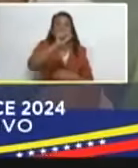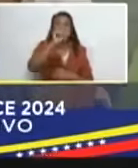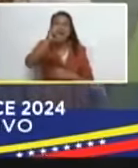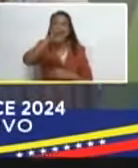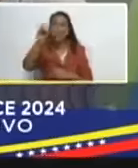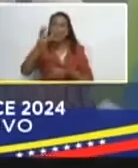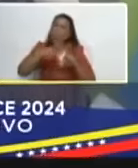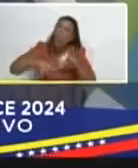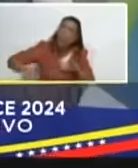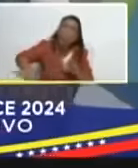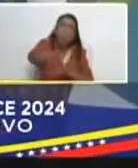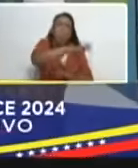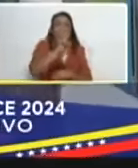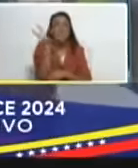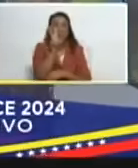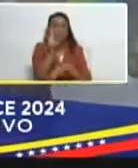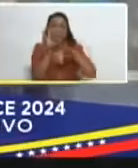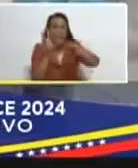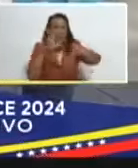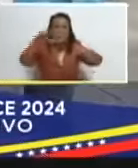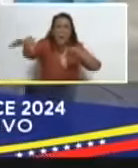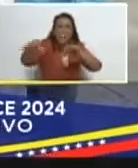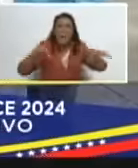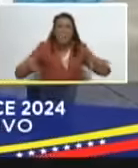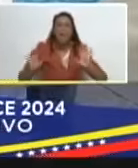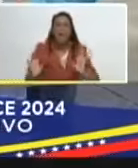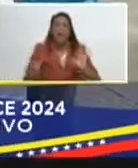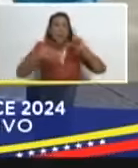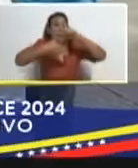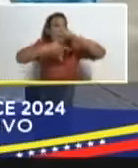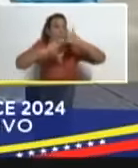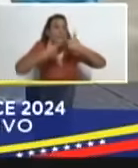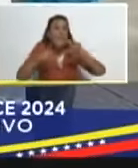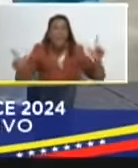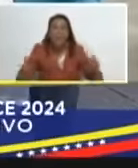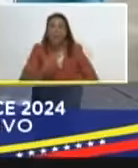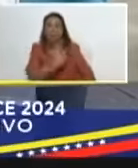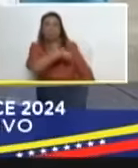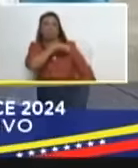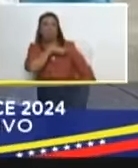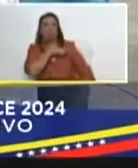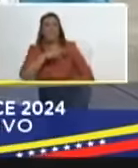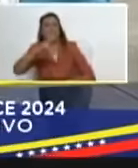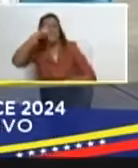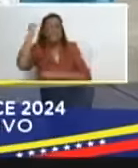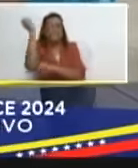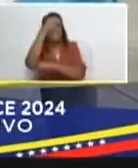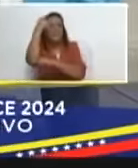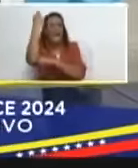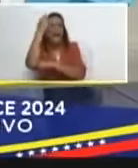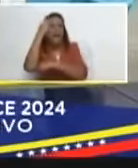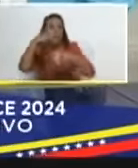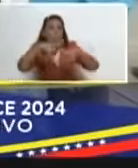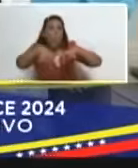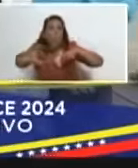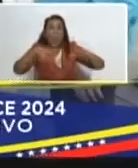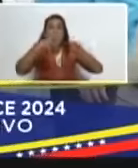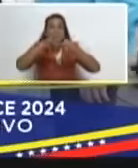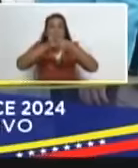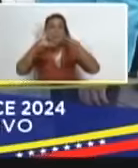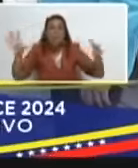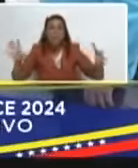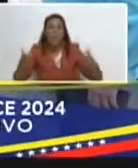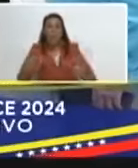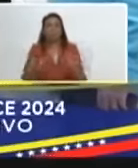unido. El llano venezolano liberó Sudamérica del Imperio Español. El llano venezolano tiene que liberar a Venezuela de